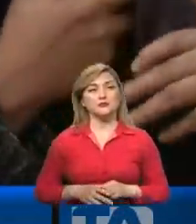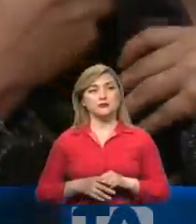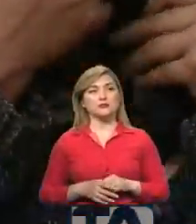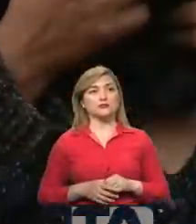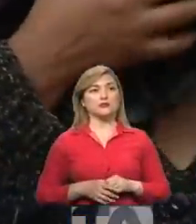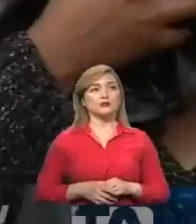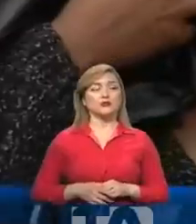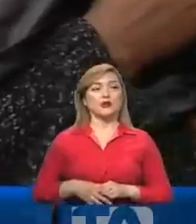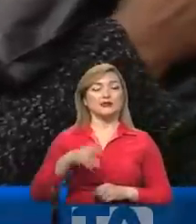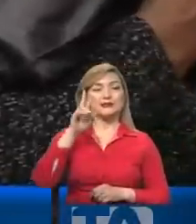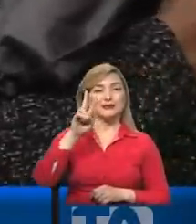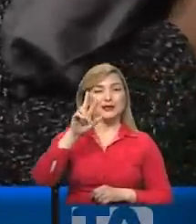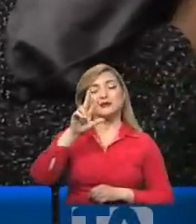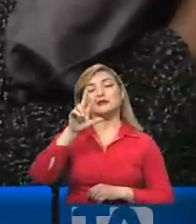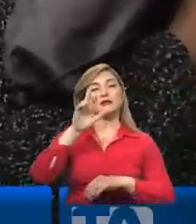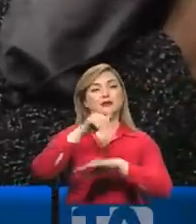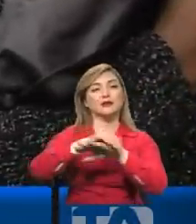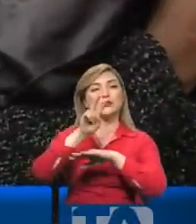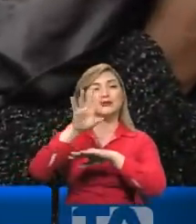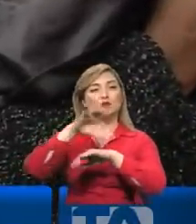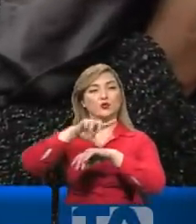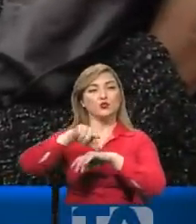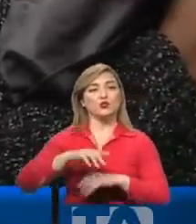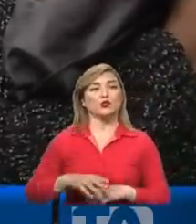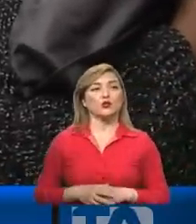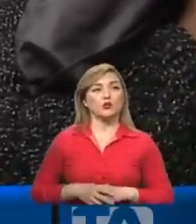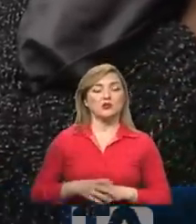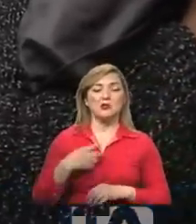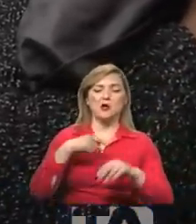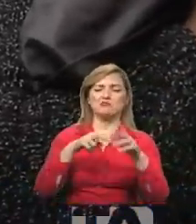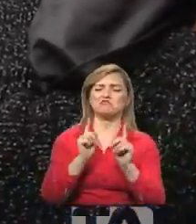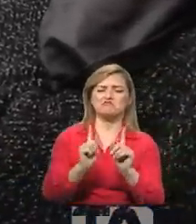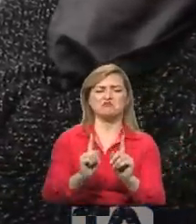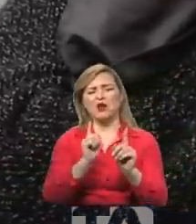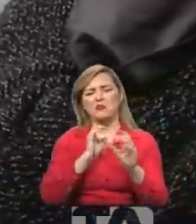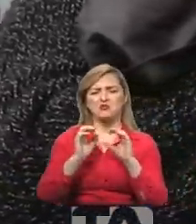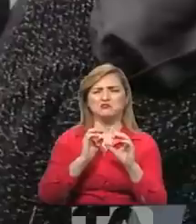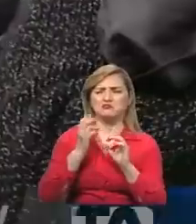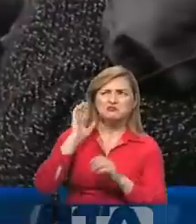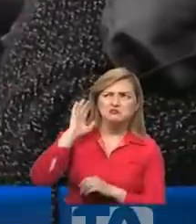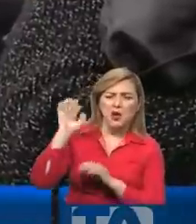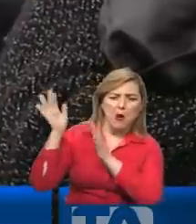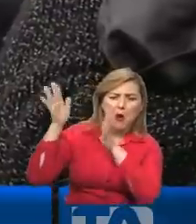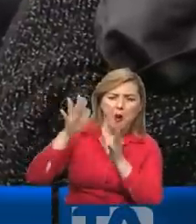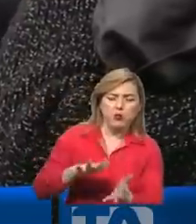partecita de ahí cuando escuchamos que se cayó, o sea, sonó durísimo, se cayó el muro. Entre todos los vecinos, nosotros